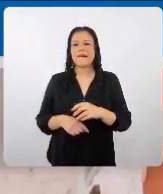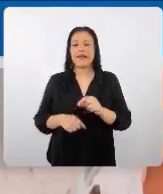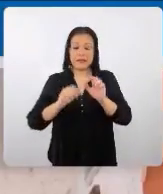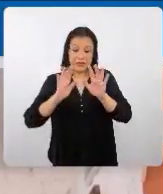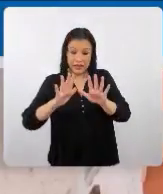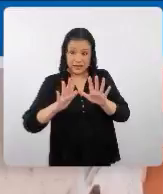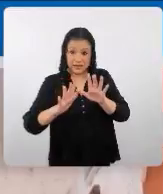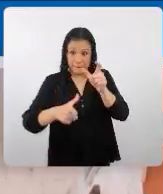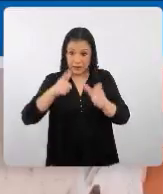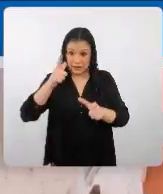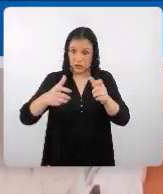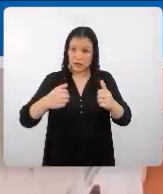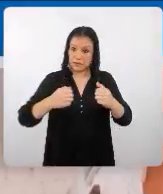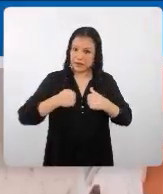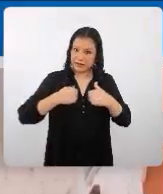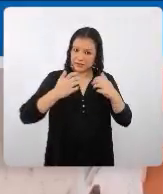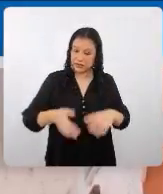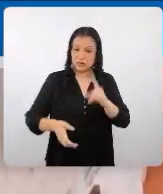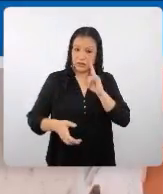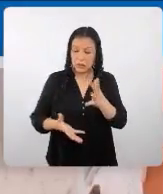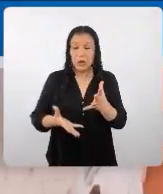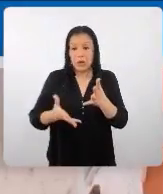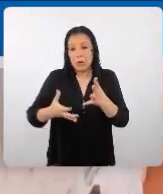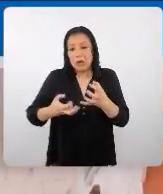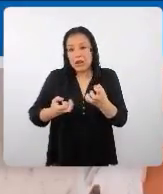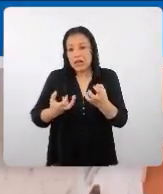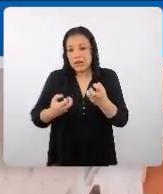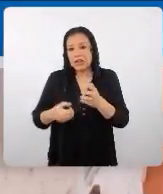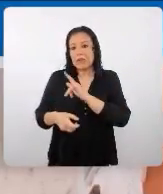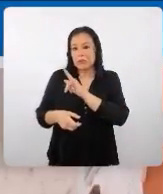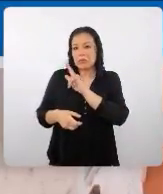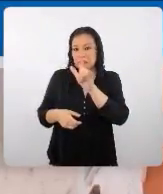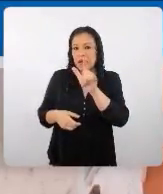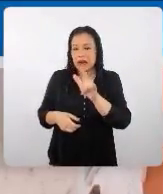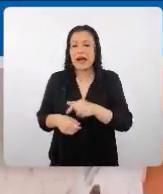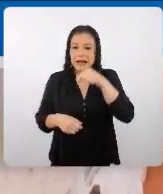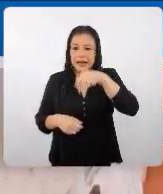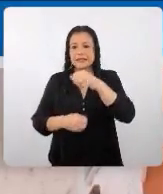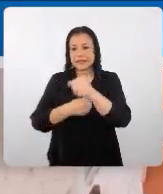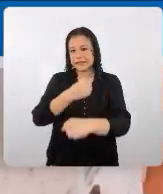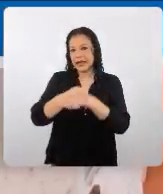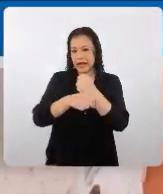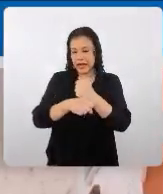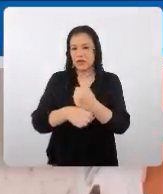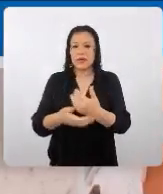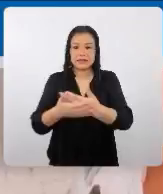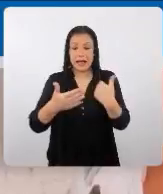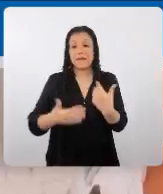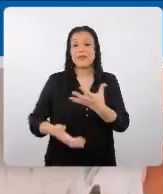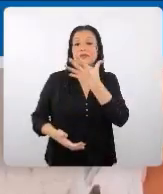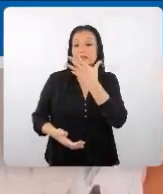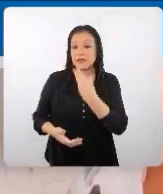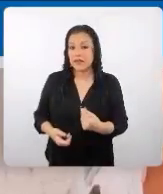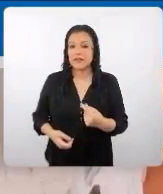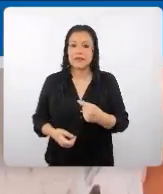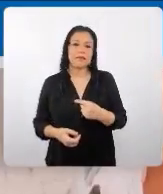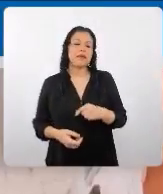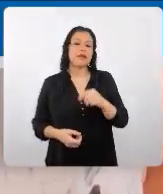10 vacacionistas estadounidenses hubiera viajado o tenía intenciones de viajar este año, hasta antes de diciembre del